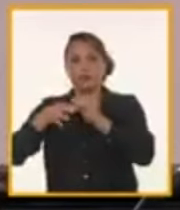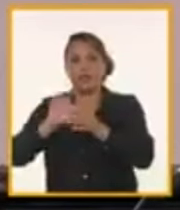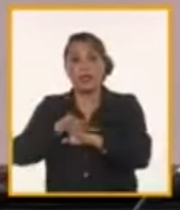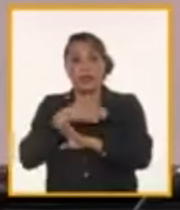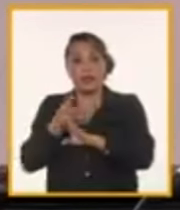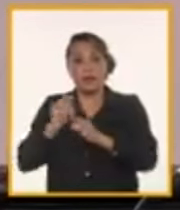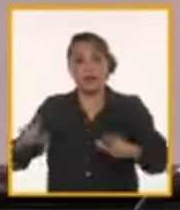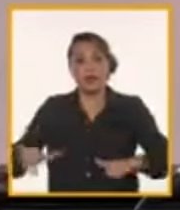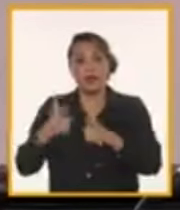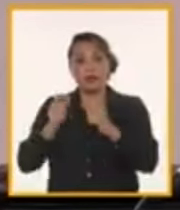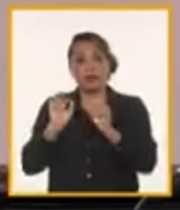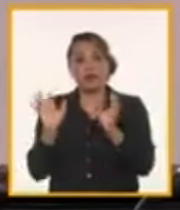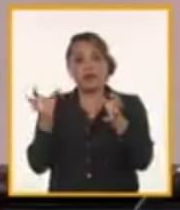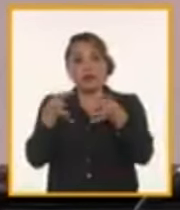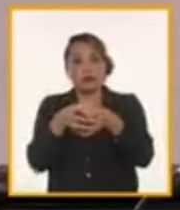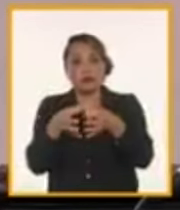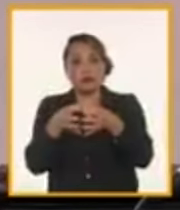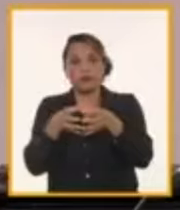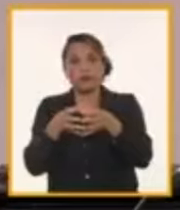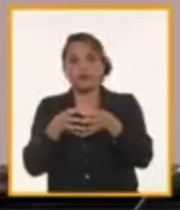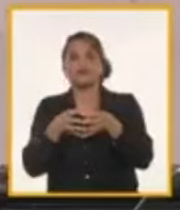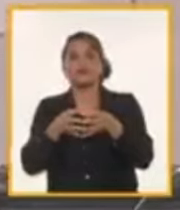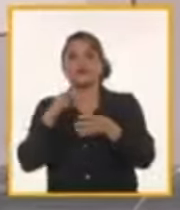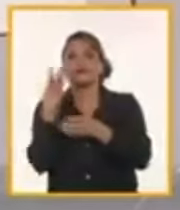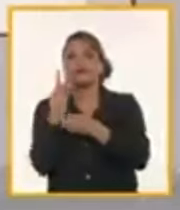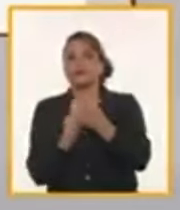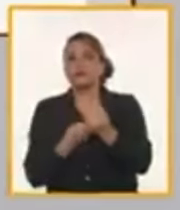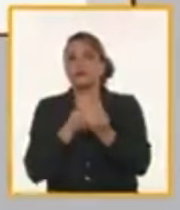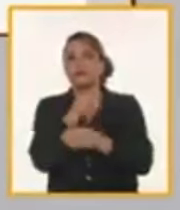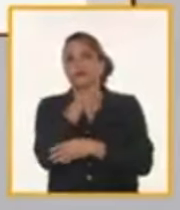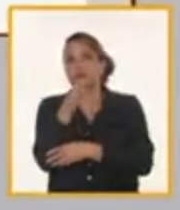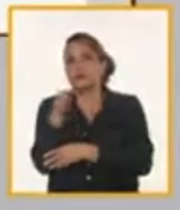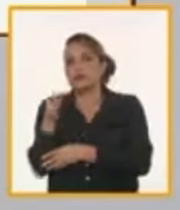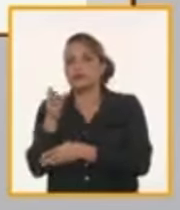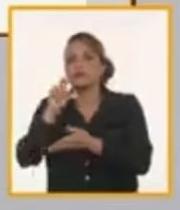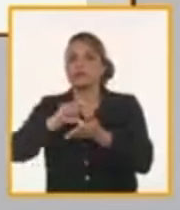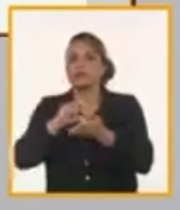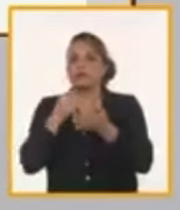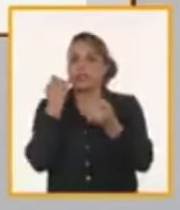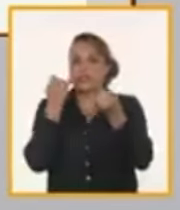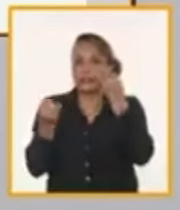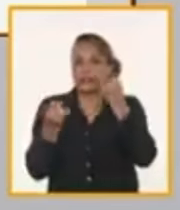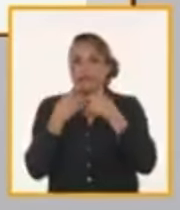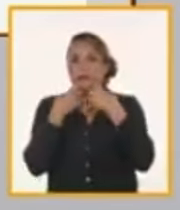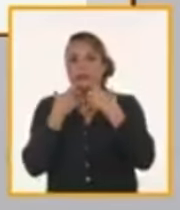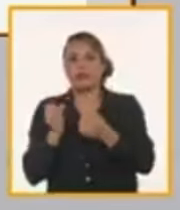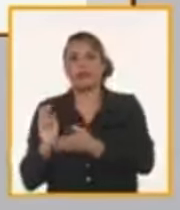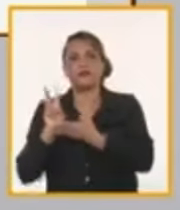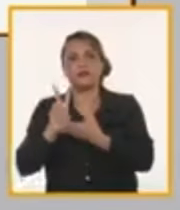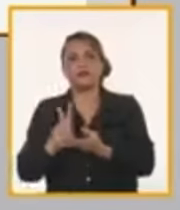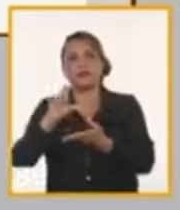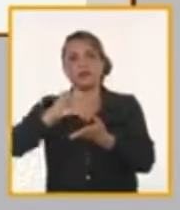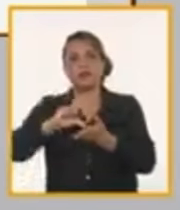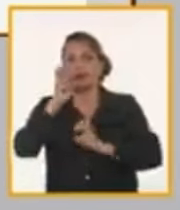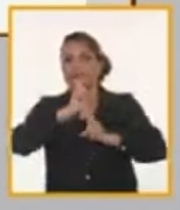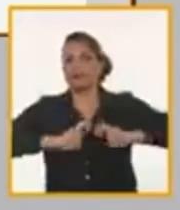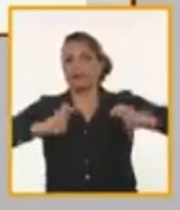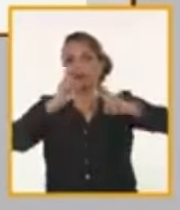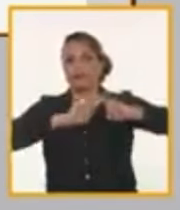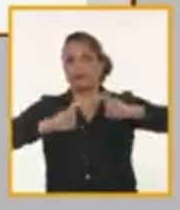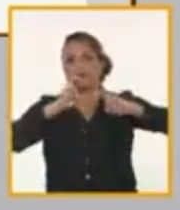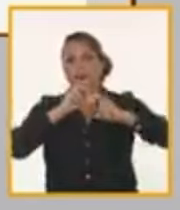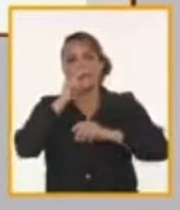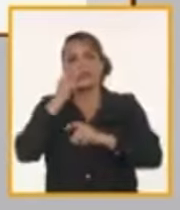pues la delegación paralímpica cubana recorrió centros de interés visitó el centro de ingeniería genética y